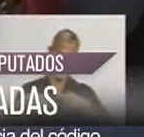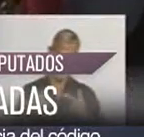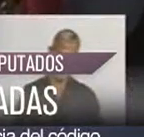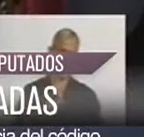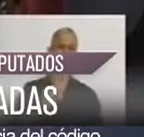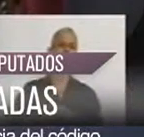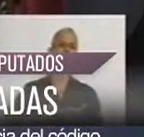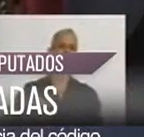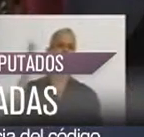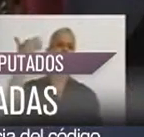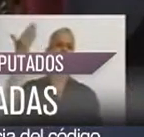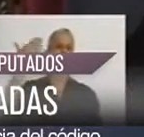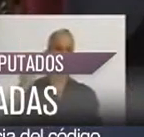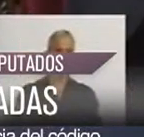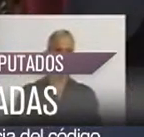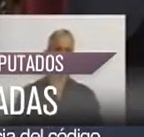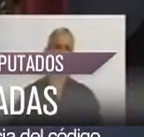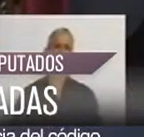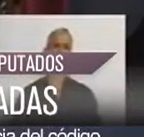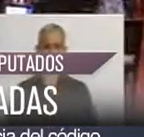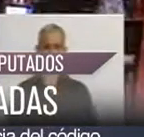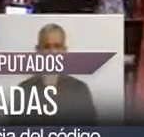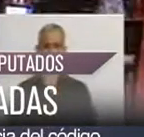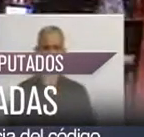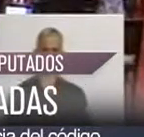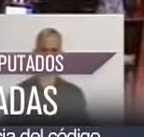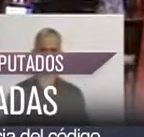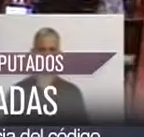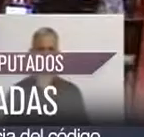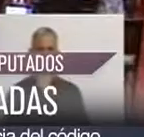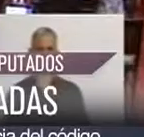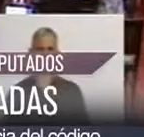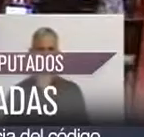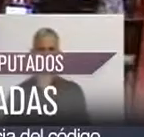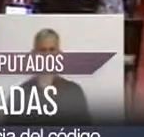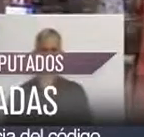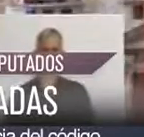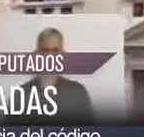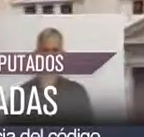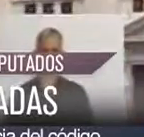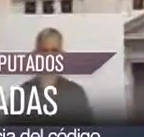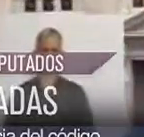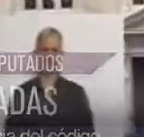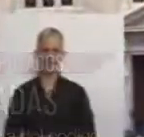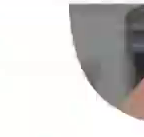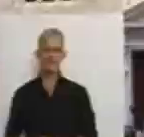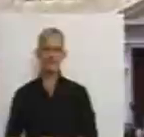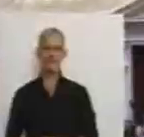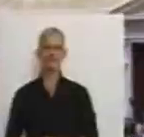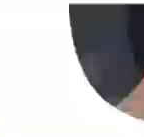en vigencia del nuevo Código Civil y Comercial y la elección directa de los diputados que representarán a la Argentina en el Parlamento del